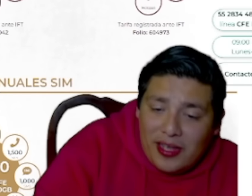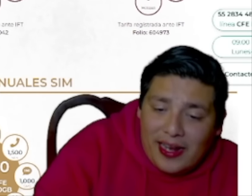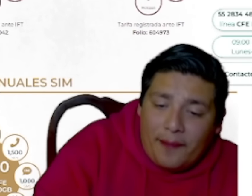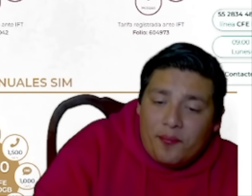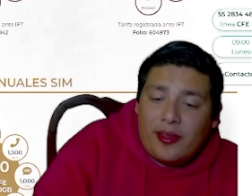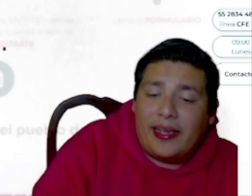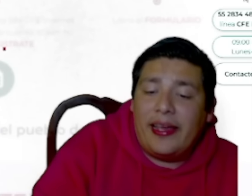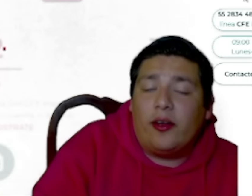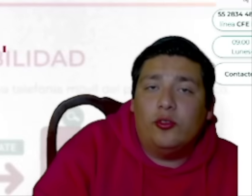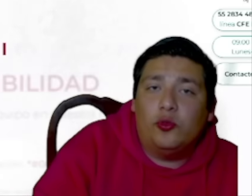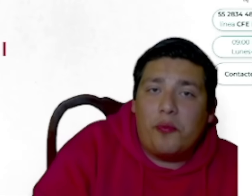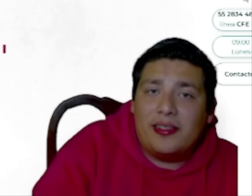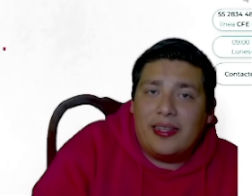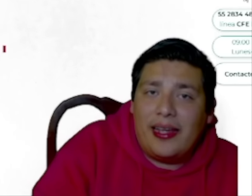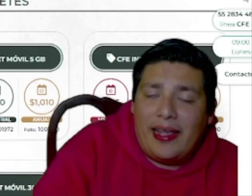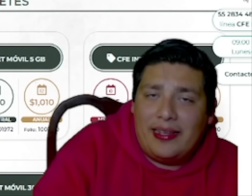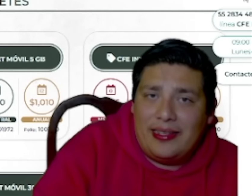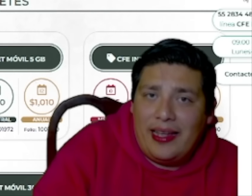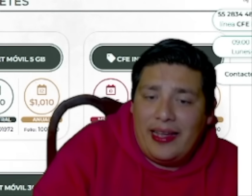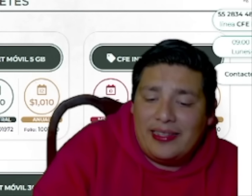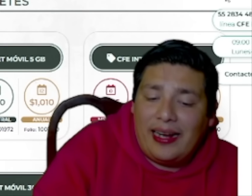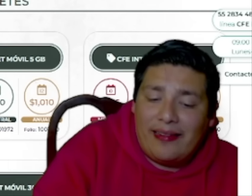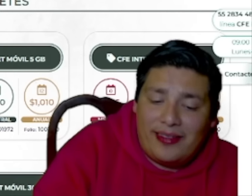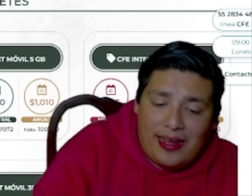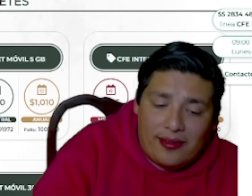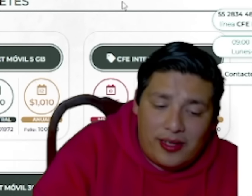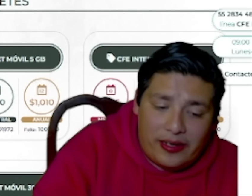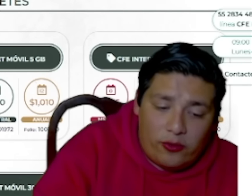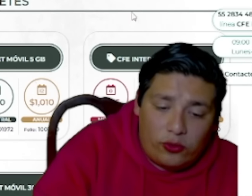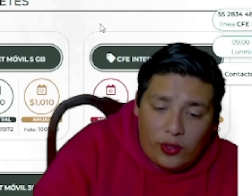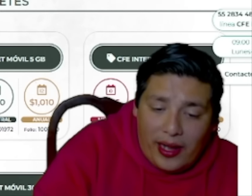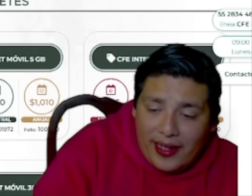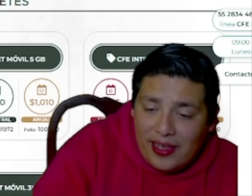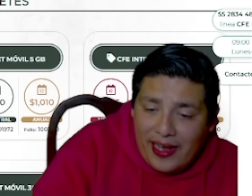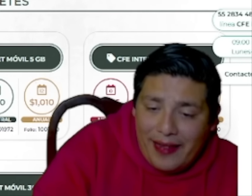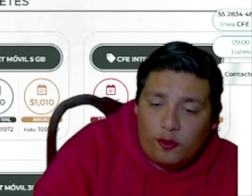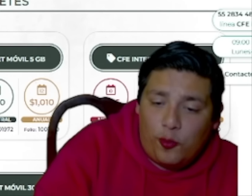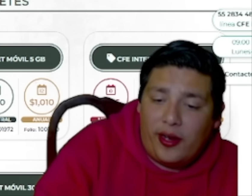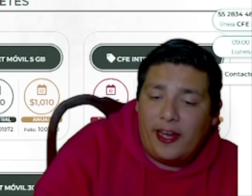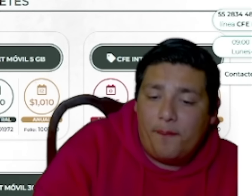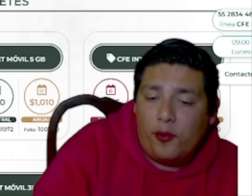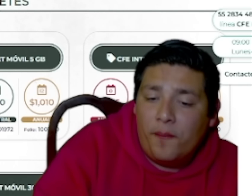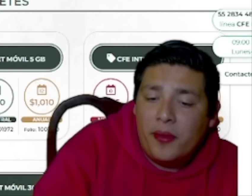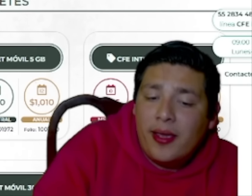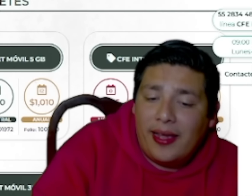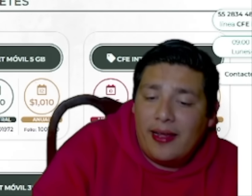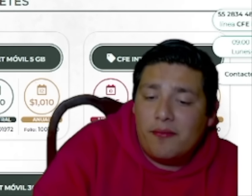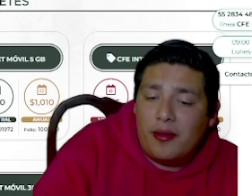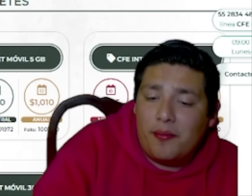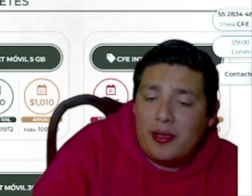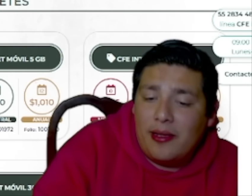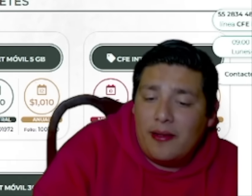es mentira que consumiste esa cantidad de recursos. Y aquí tenemos, por ejemplo,